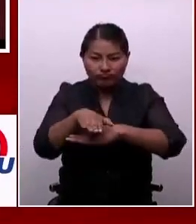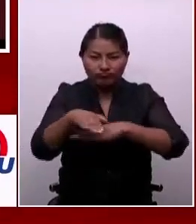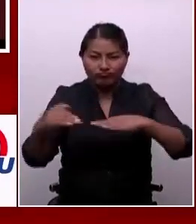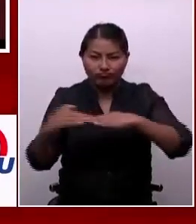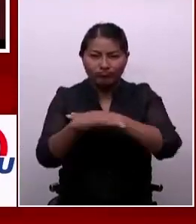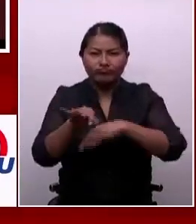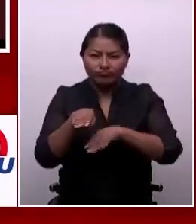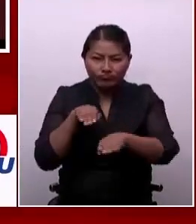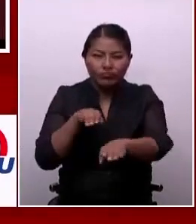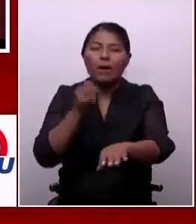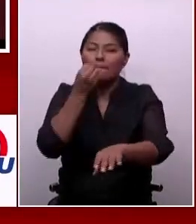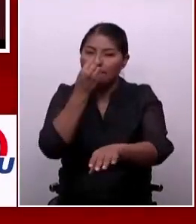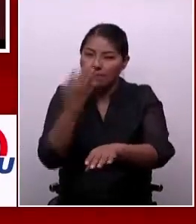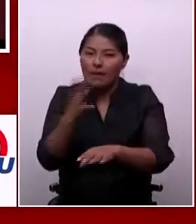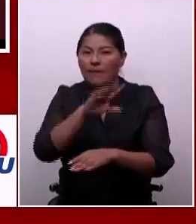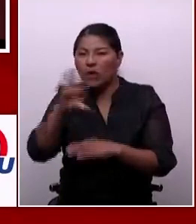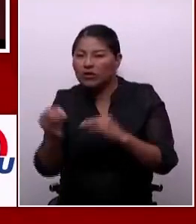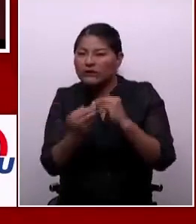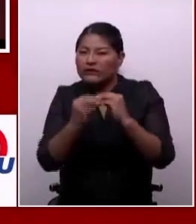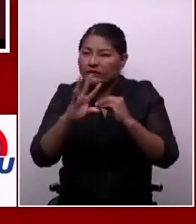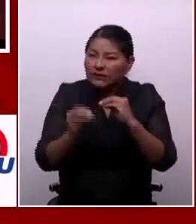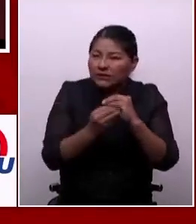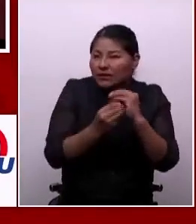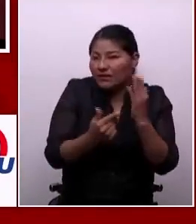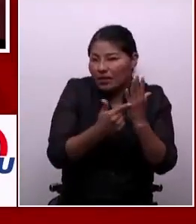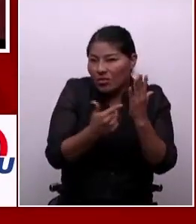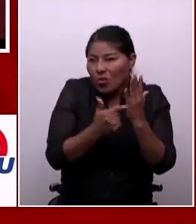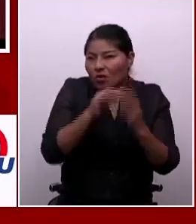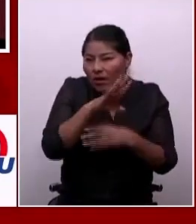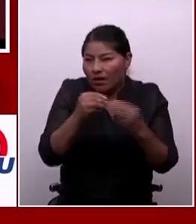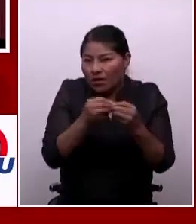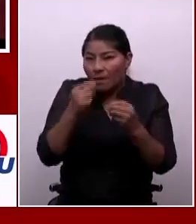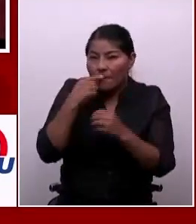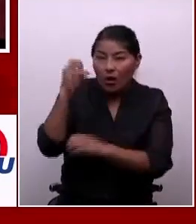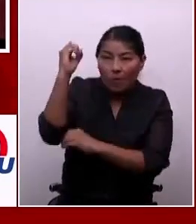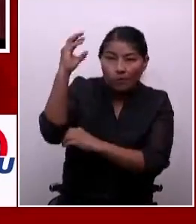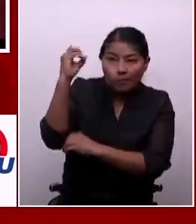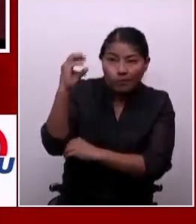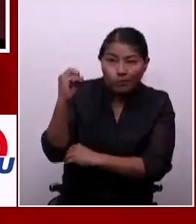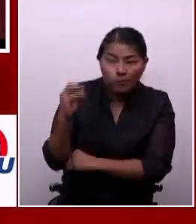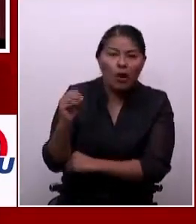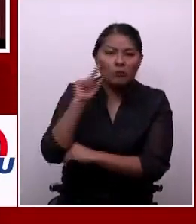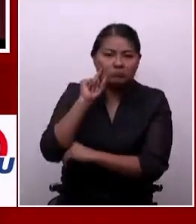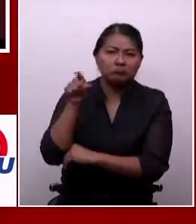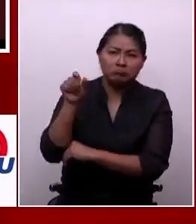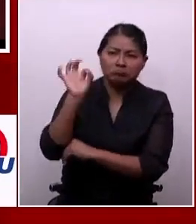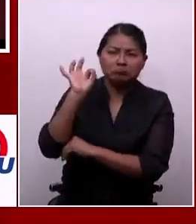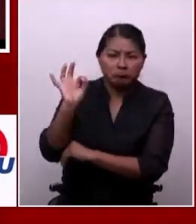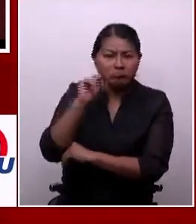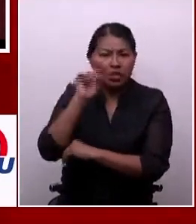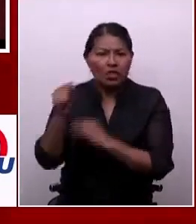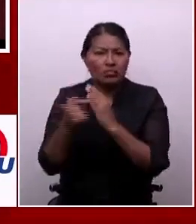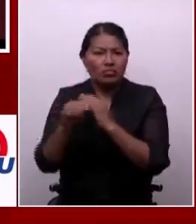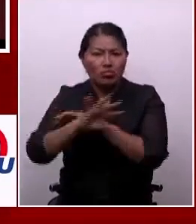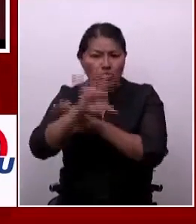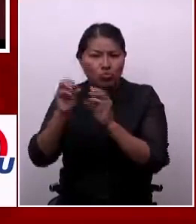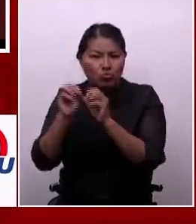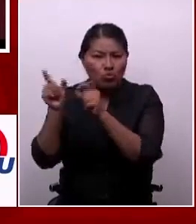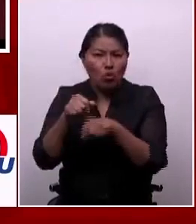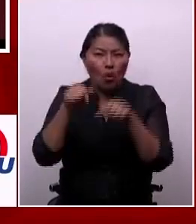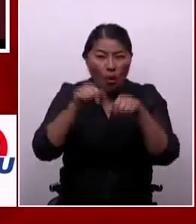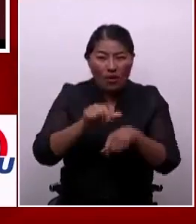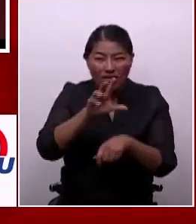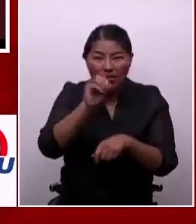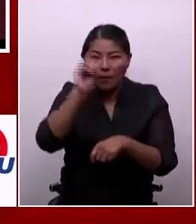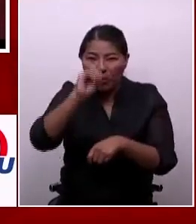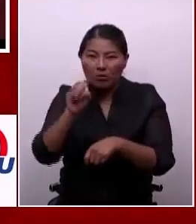por eso es que nosotros proponemos los semáforos inteligentes que le van a devolver a todos los ciudadanos más del 30% que hoy se pierde